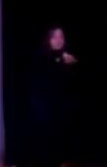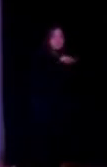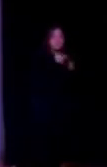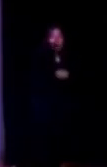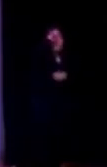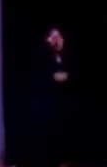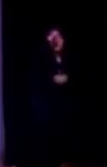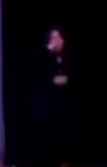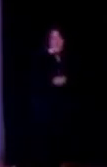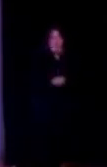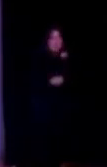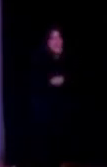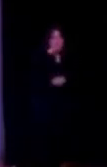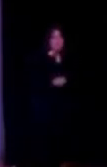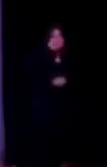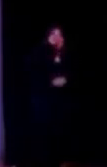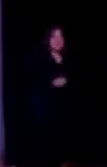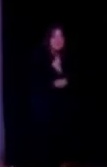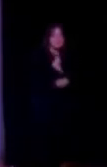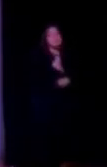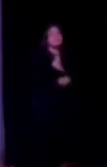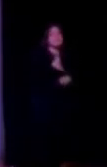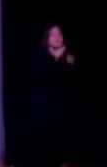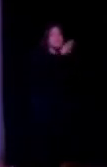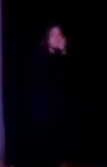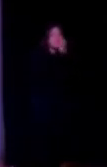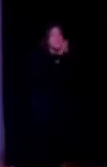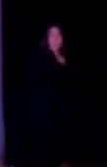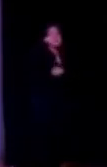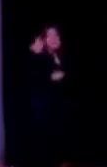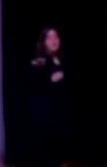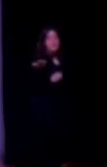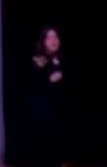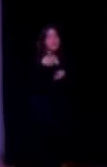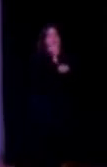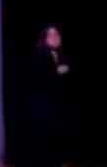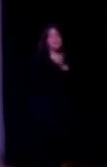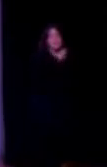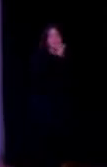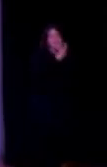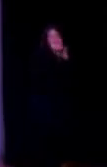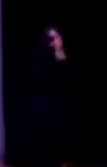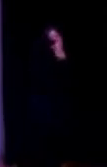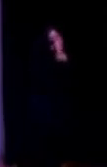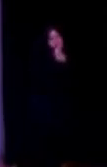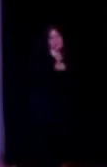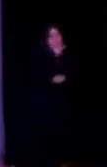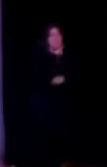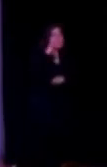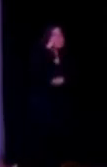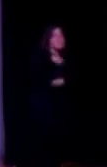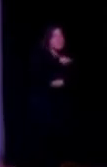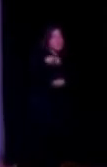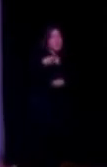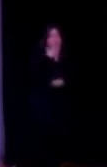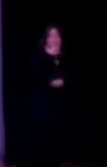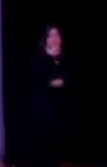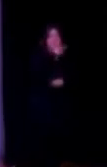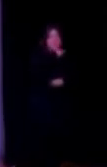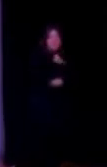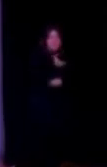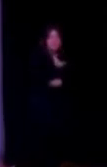los papeles, las motivaciones extrínsecas ante la vida frente a las motivaciones intrínsecas. Y pongo ahí Mafalda porque si ponemos el